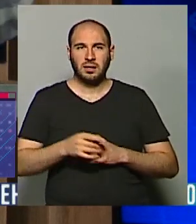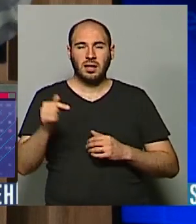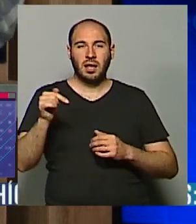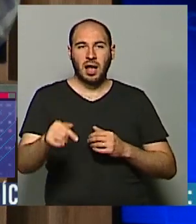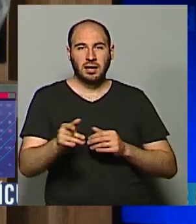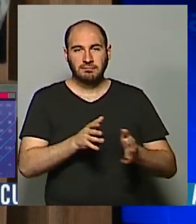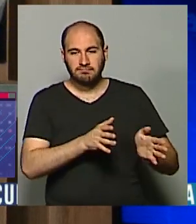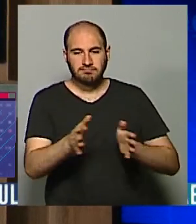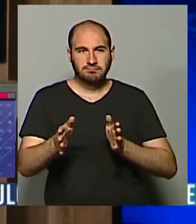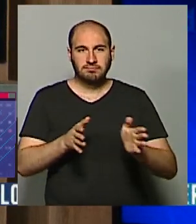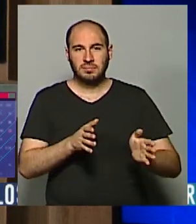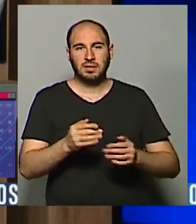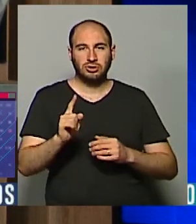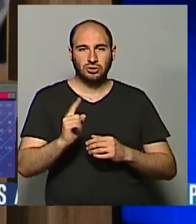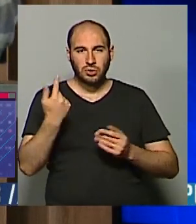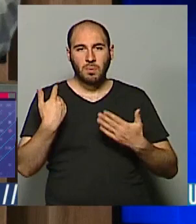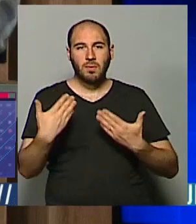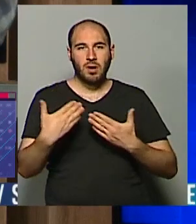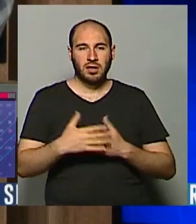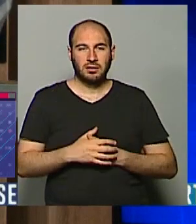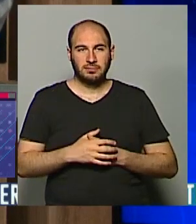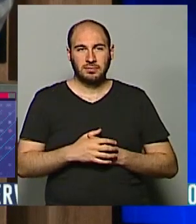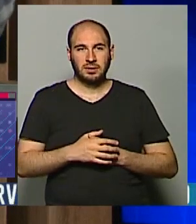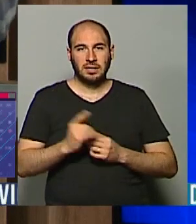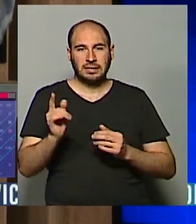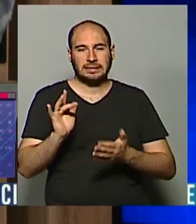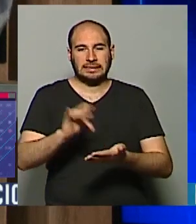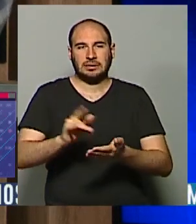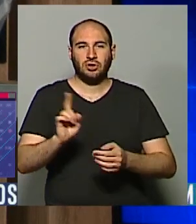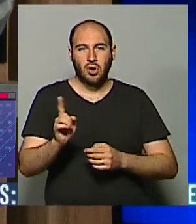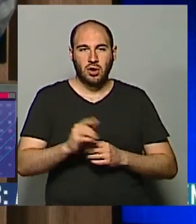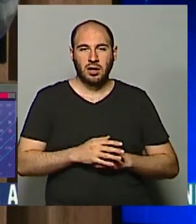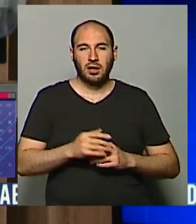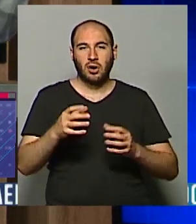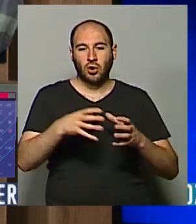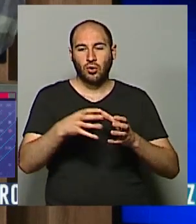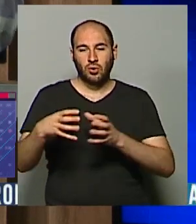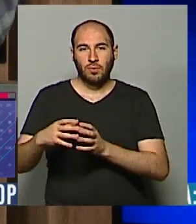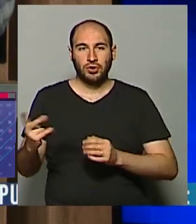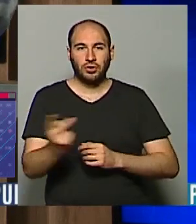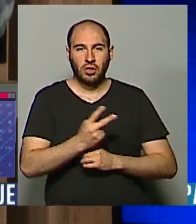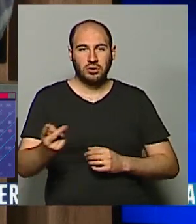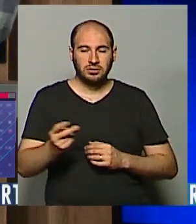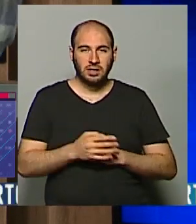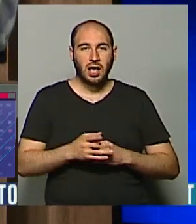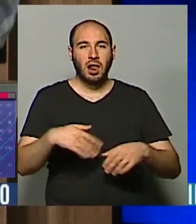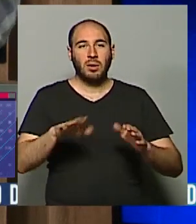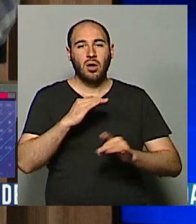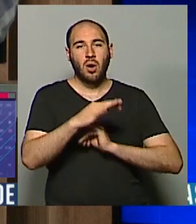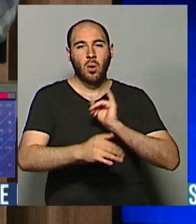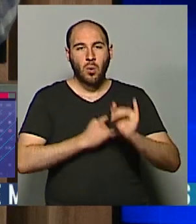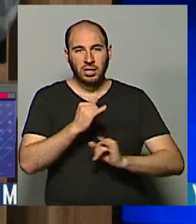marcando que tiene cierta autonomía y no se quiere meter dentro de los dos bloques, ¿no es cierto?, que uno podría denominar que